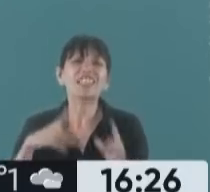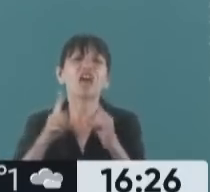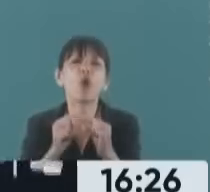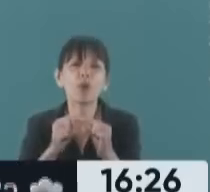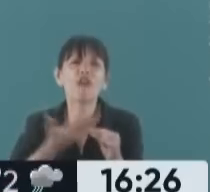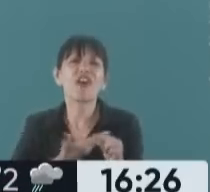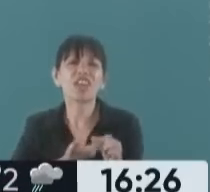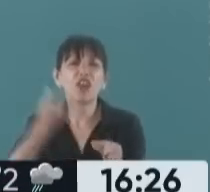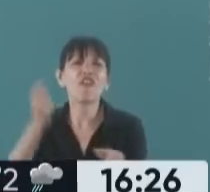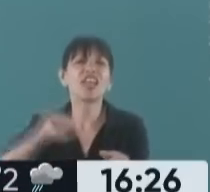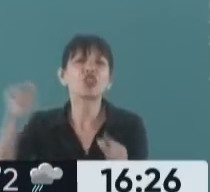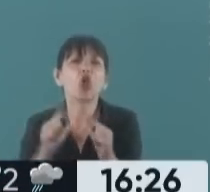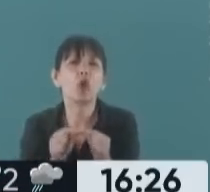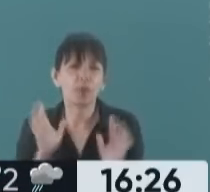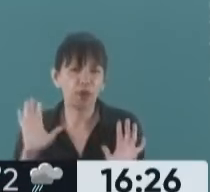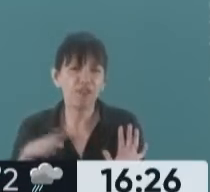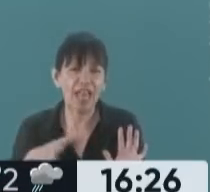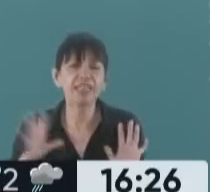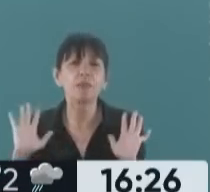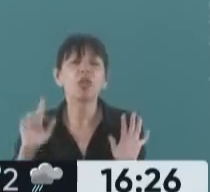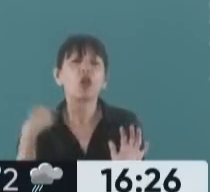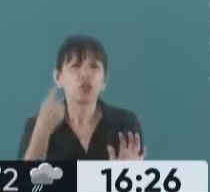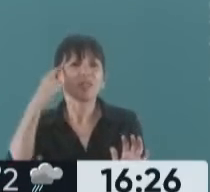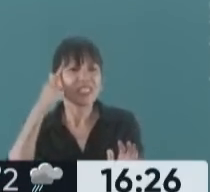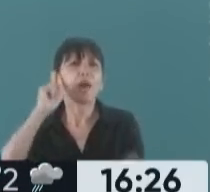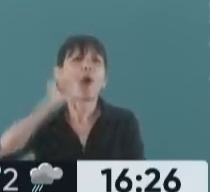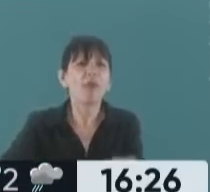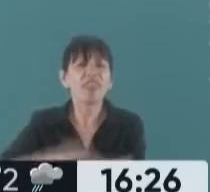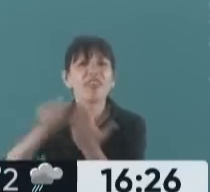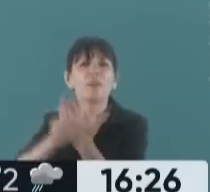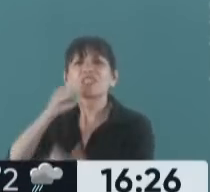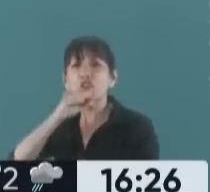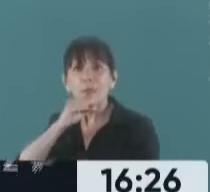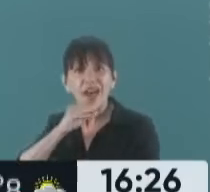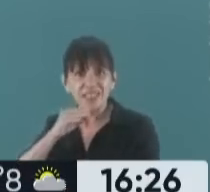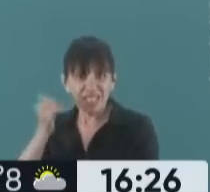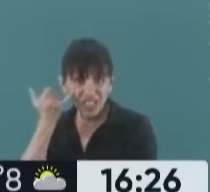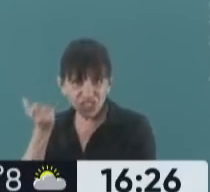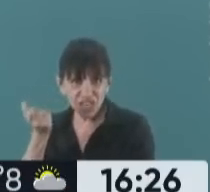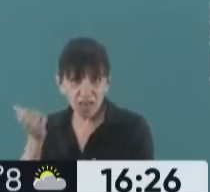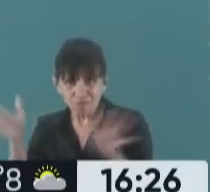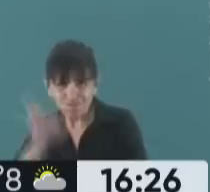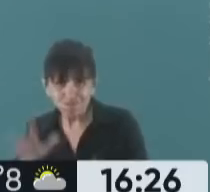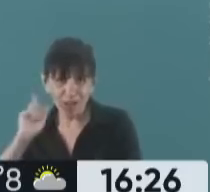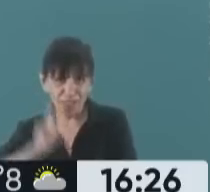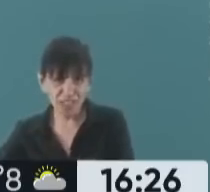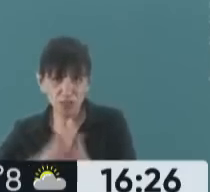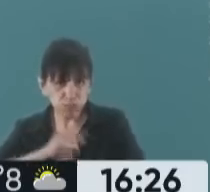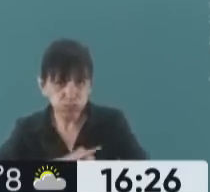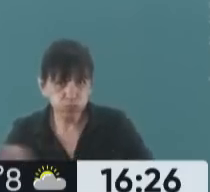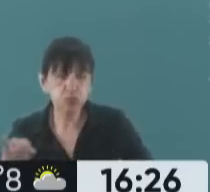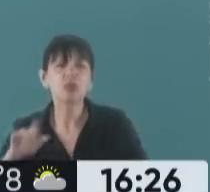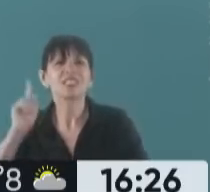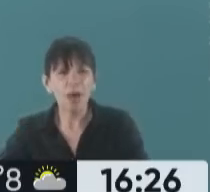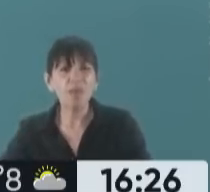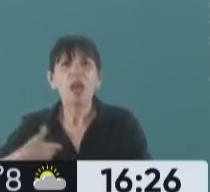esperamos que las medidas que está tomando el ministro Massa, de hecho estamos frente a la posibilidad de un canje